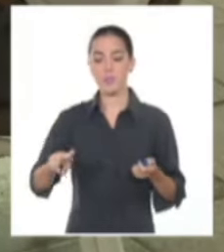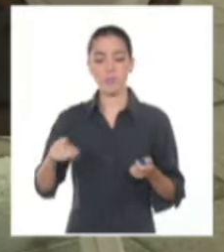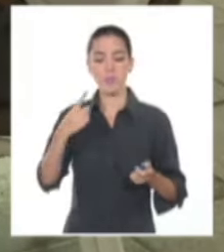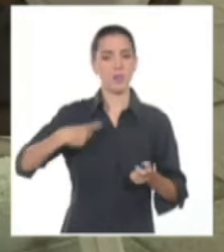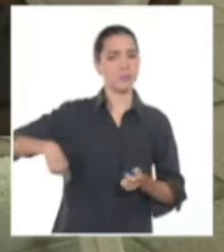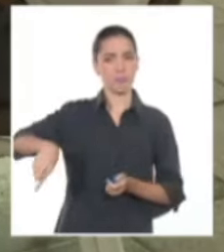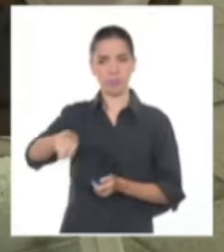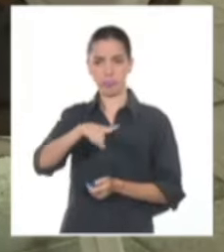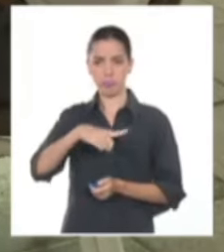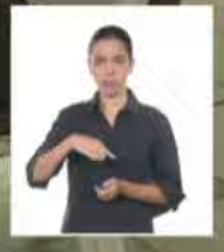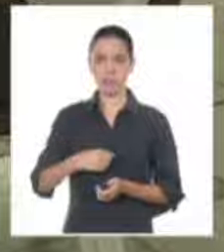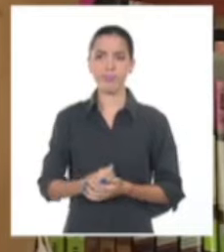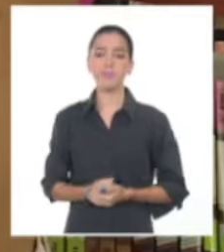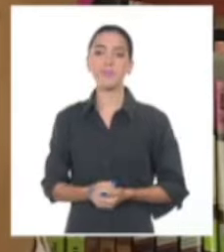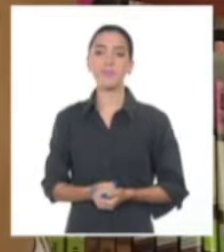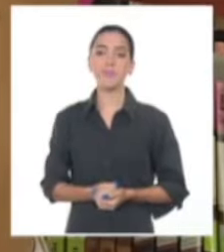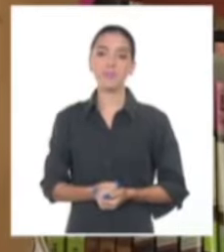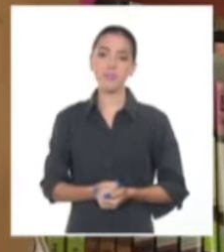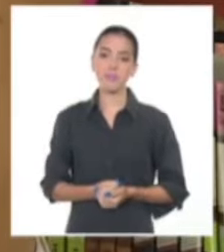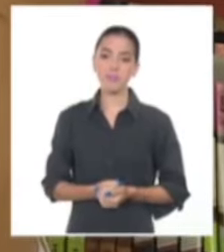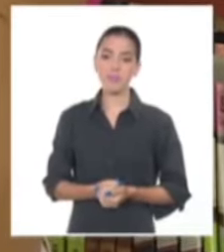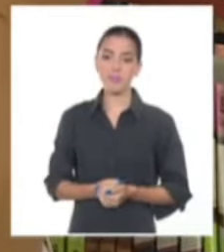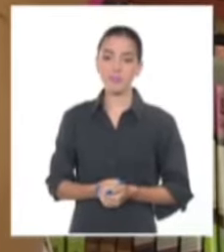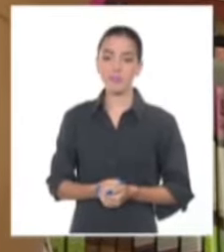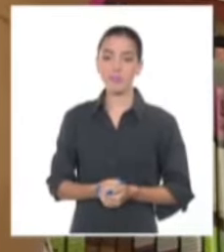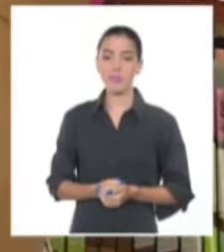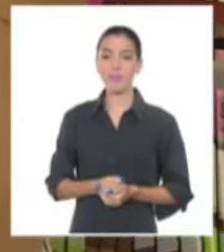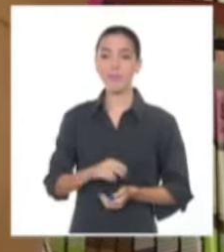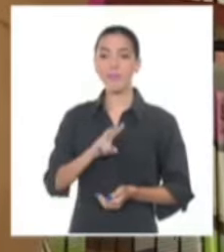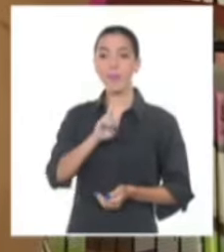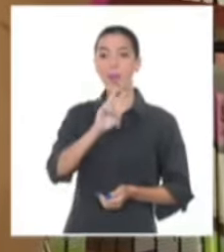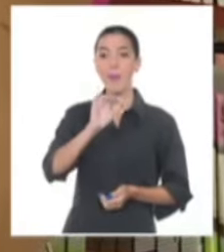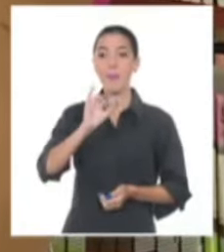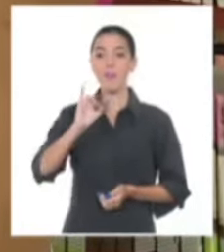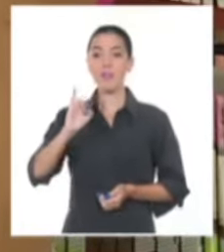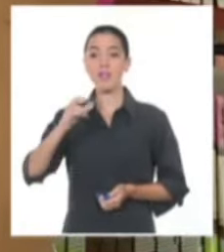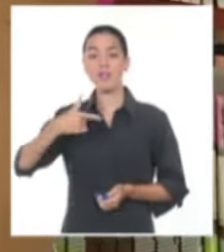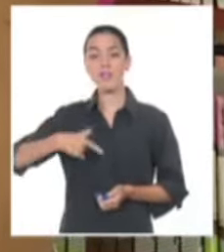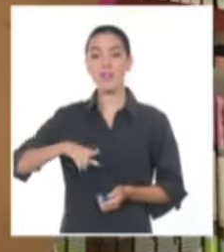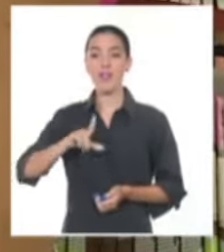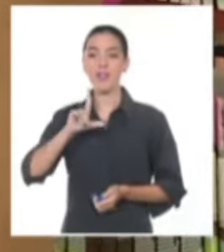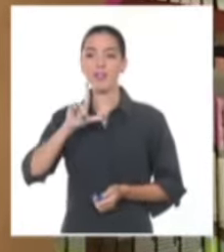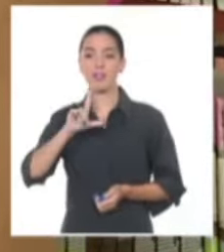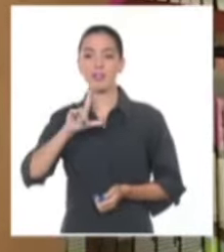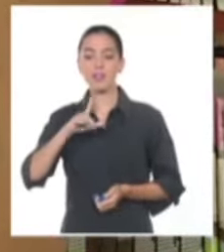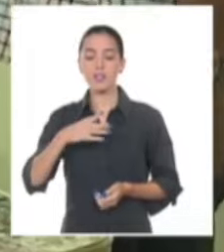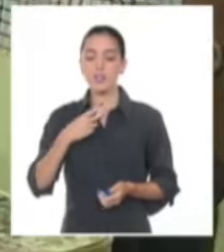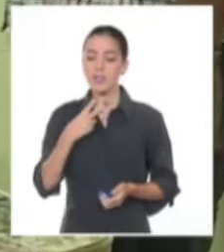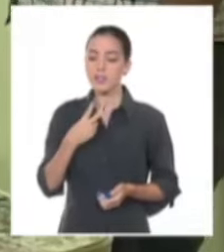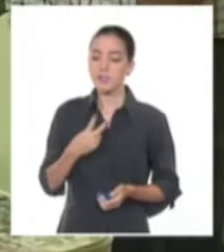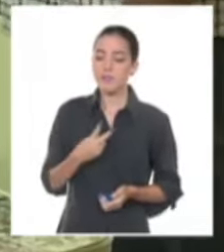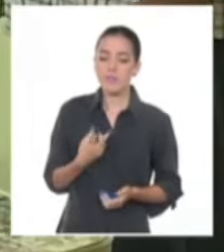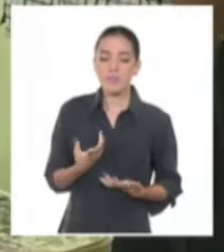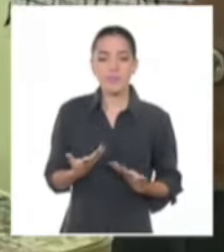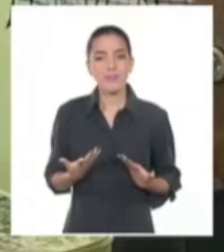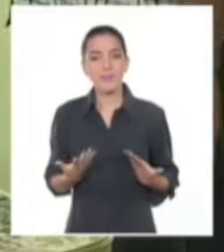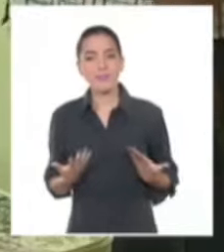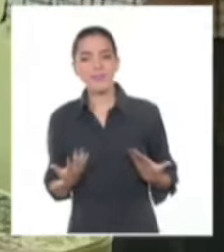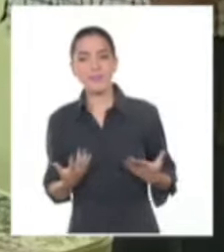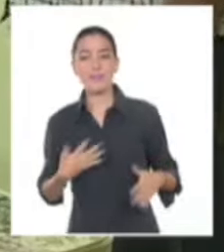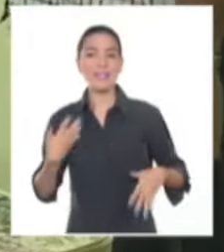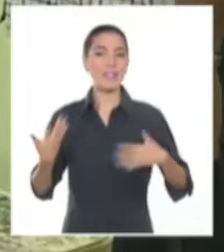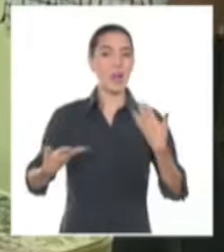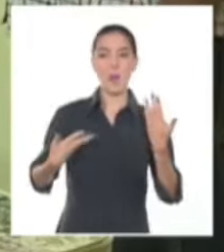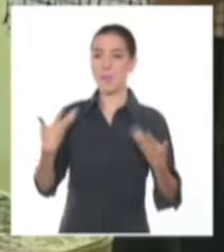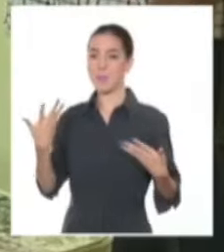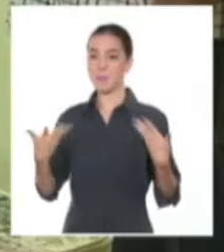Espíritus abrazará este 26 de julio con múltiples motivaciones. Estudiantes y profesores así lo confirman y